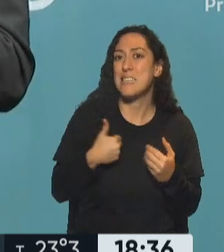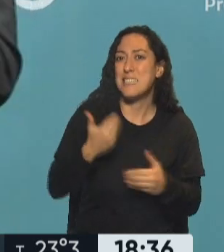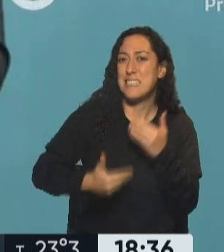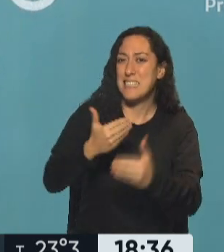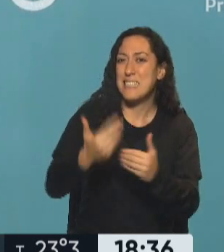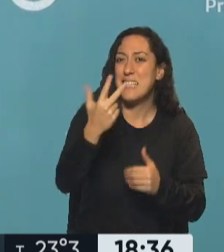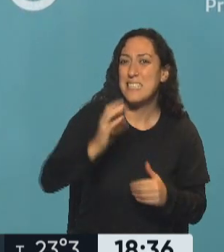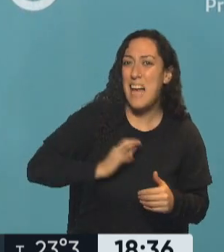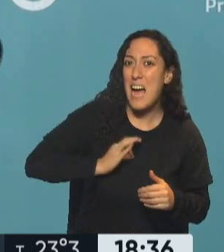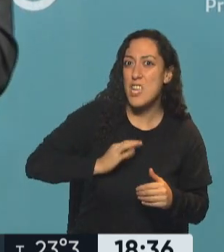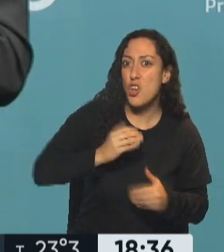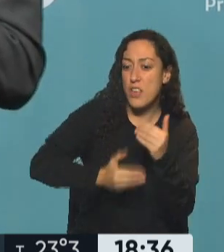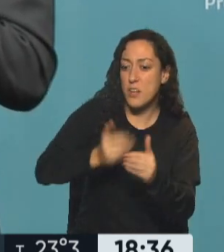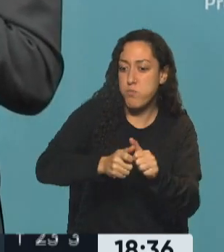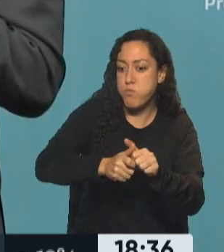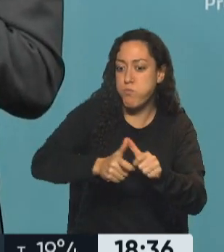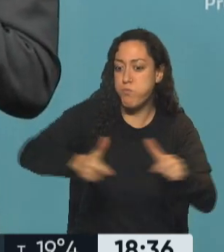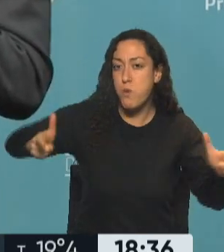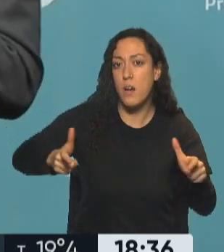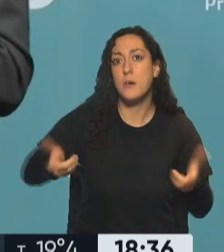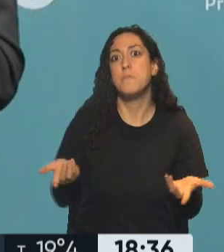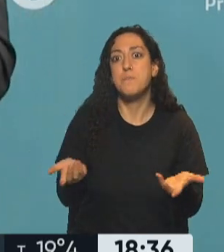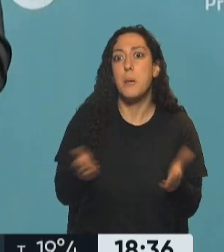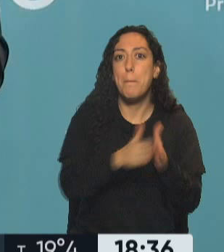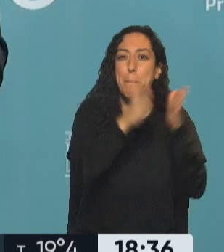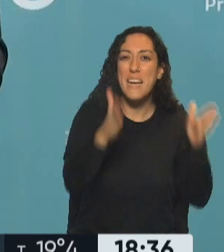años consecutivos de crecimiento, algo que no ocurre desde el periodo